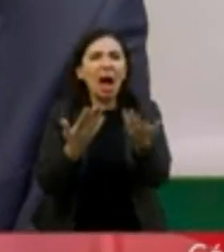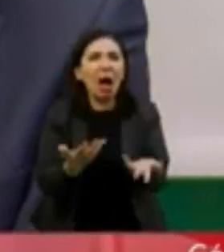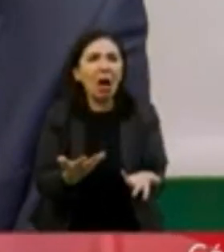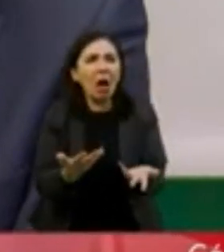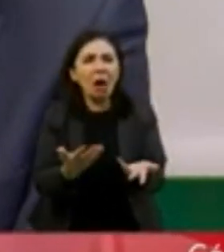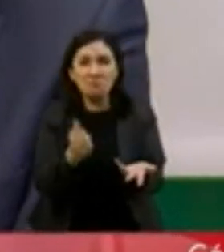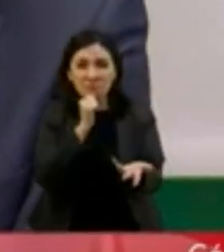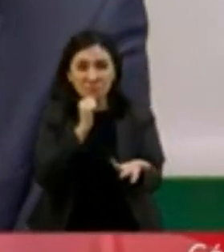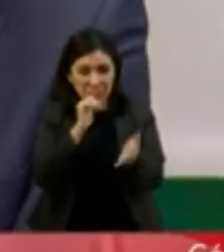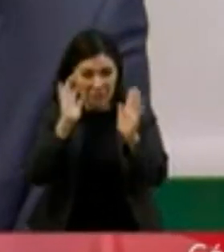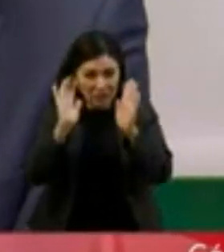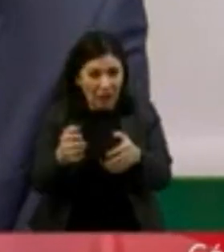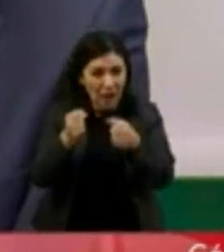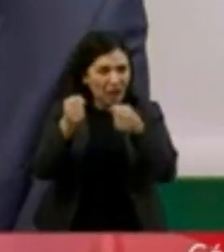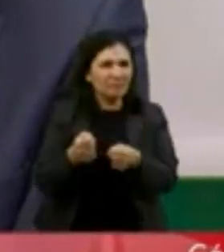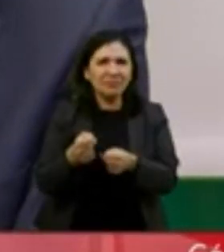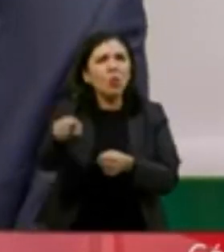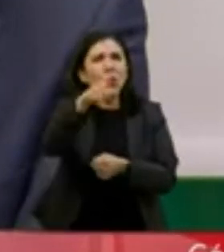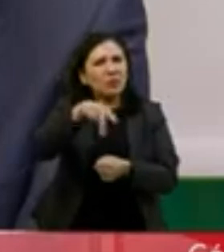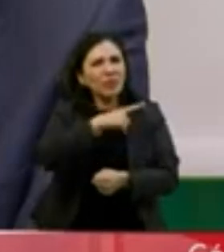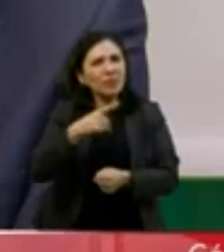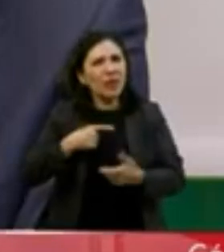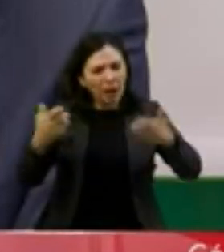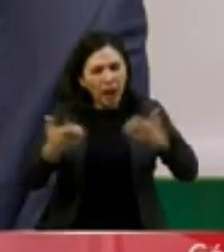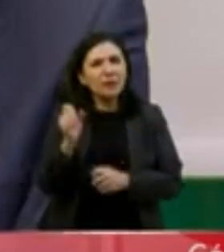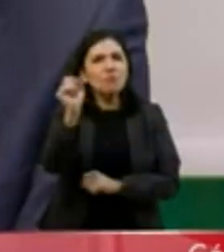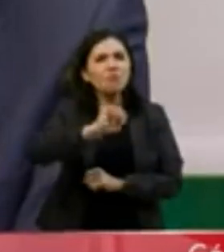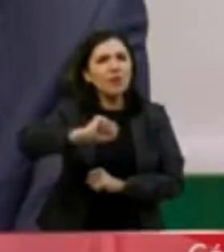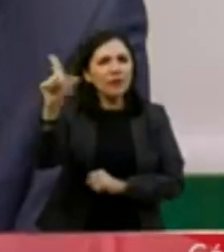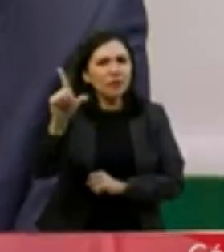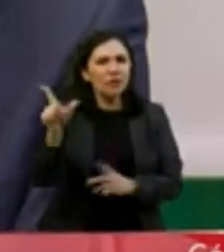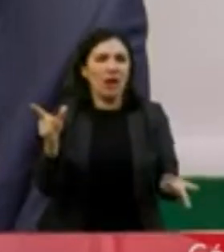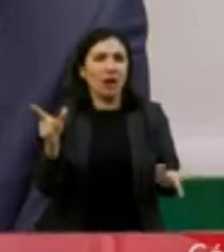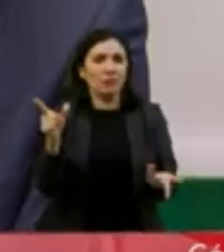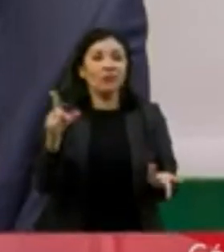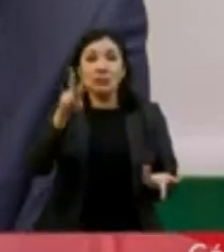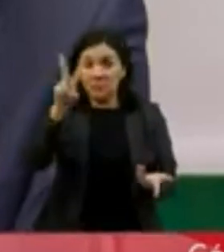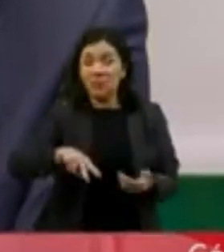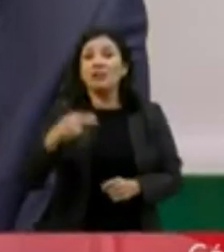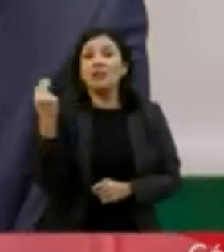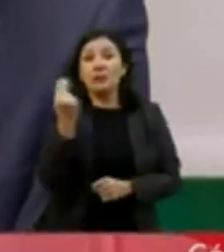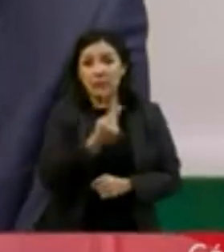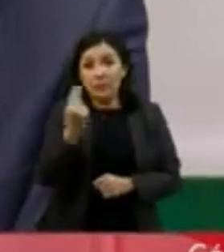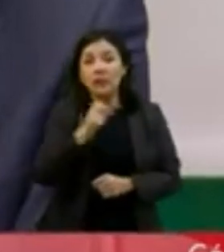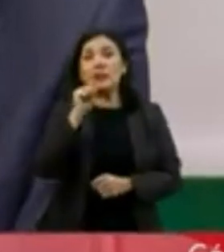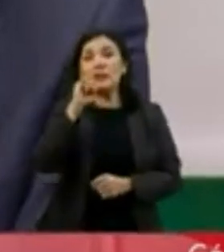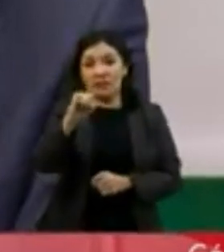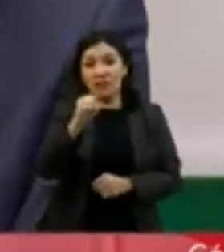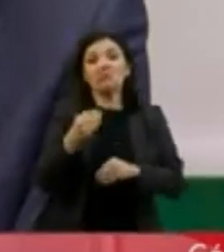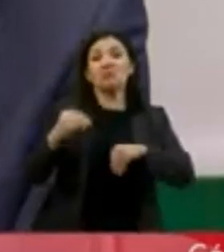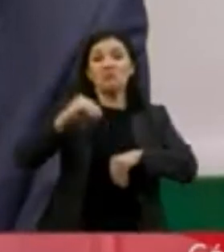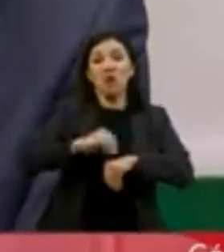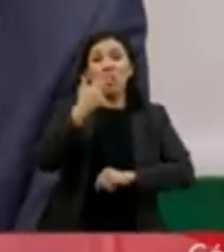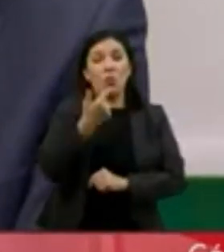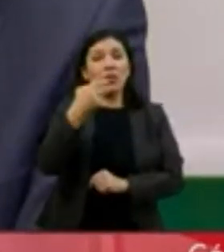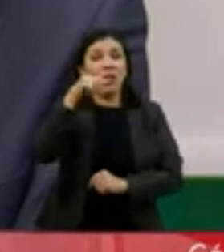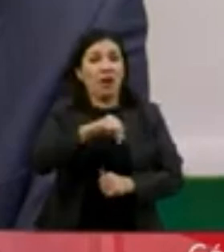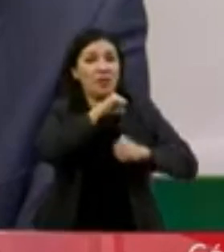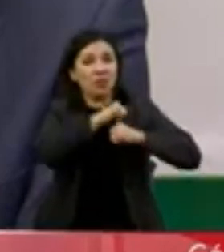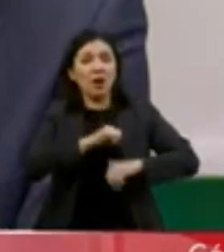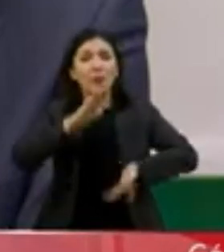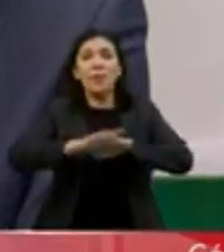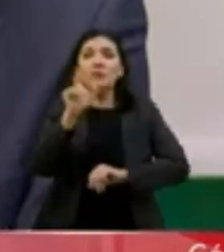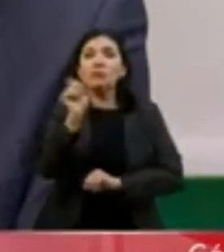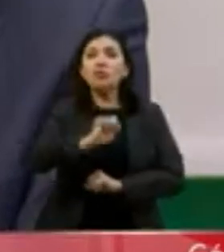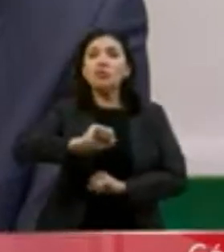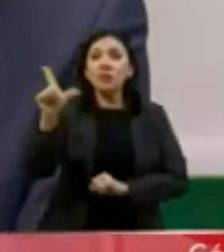siquiera existe estemos profesionalmente y si se requiere una Guardia nacional profesional